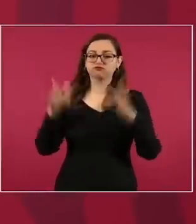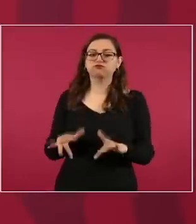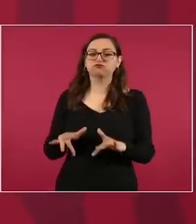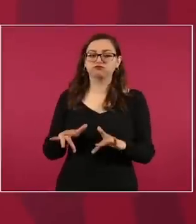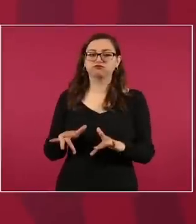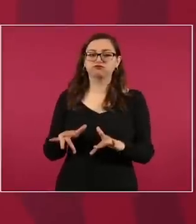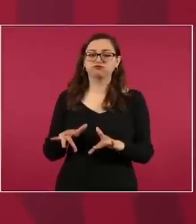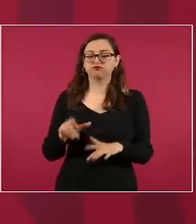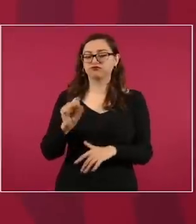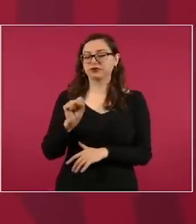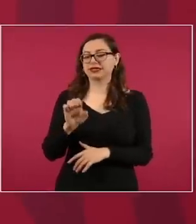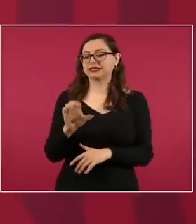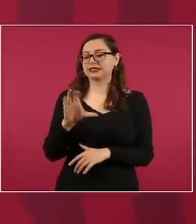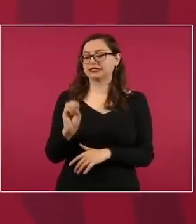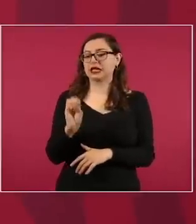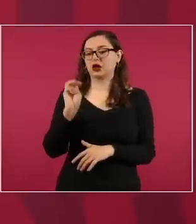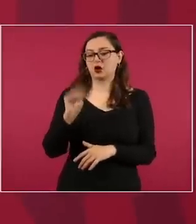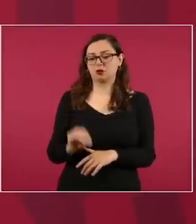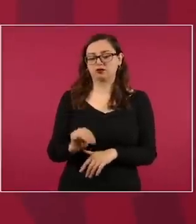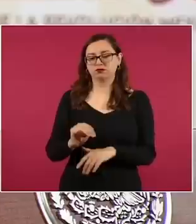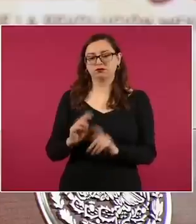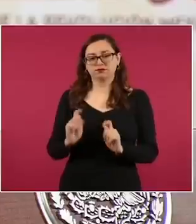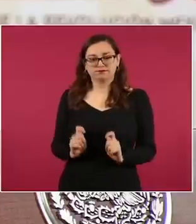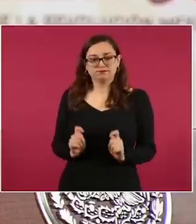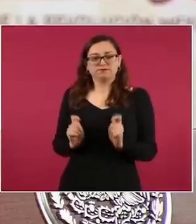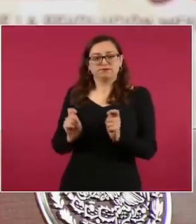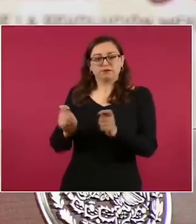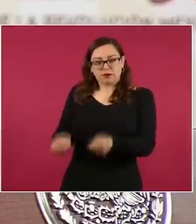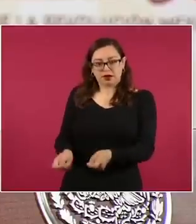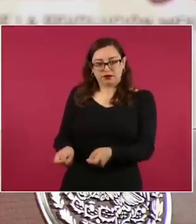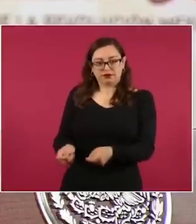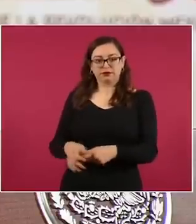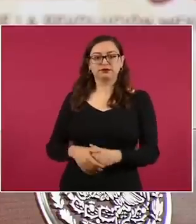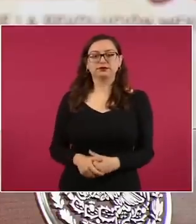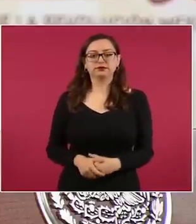López Obrador dijo que la renuncia de Cloutier es un asunto personal.